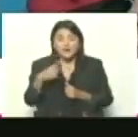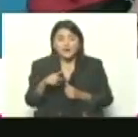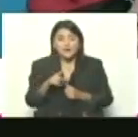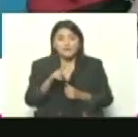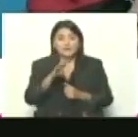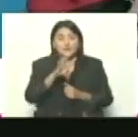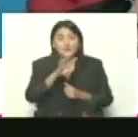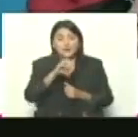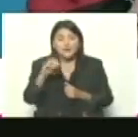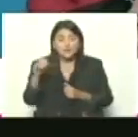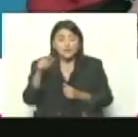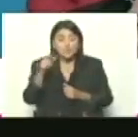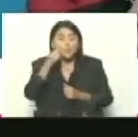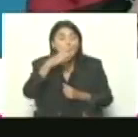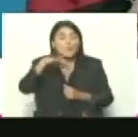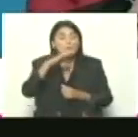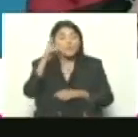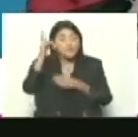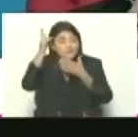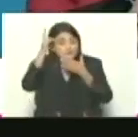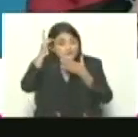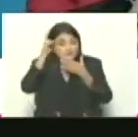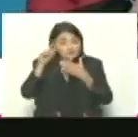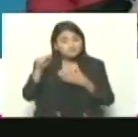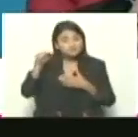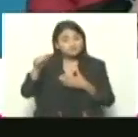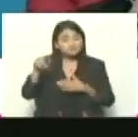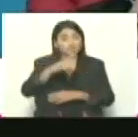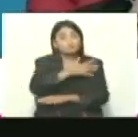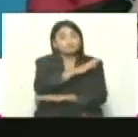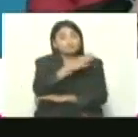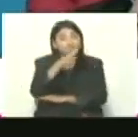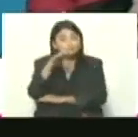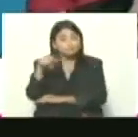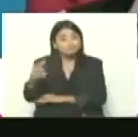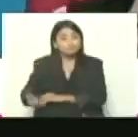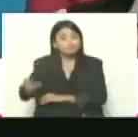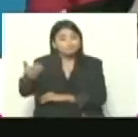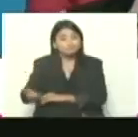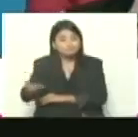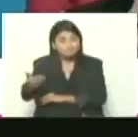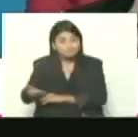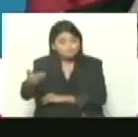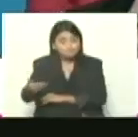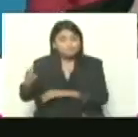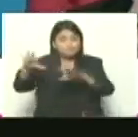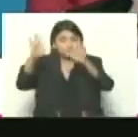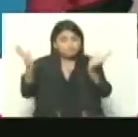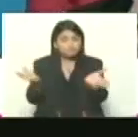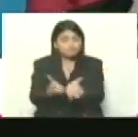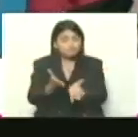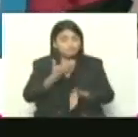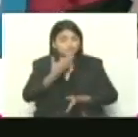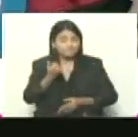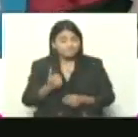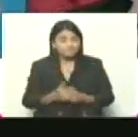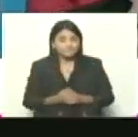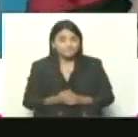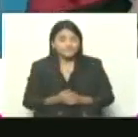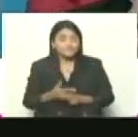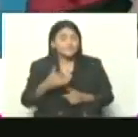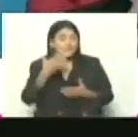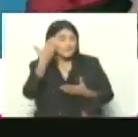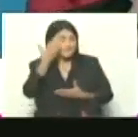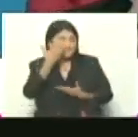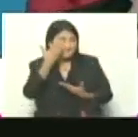pueblos indígenas. Entonces estaríamos hablando de una gran región de importancia estratégica para el futuro del mundo. Cuando el presidente Hugo Chávez, nuestro